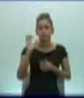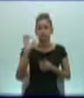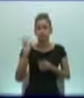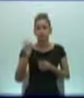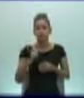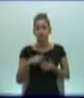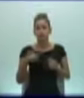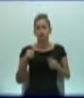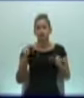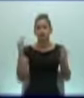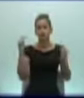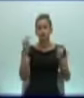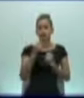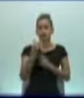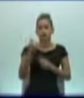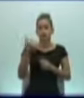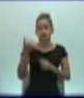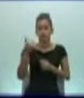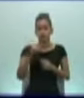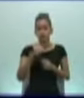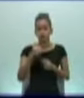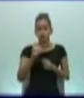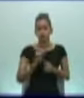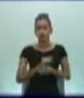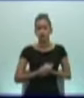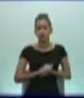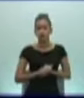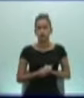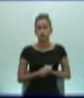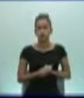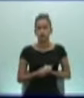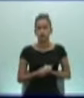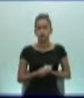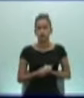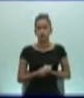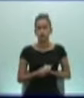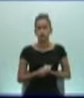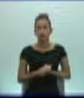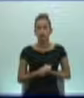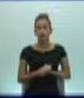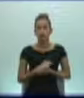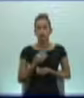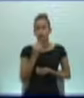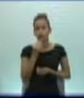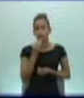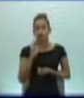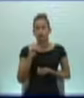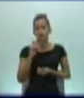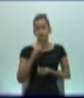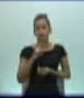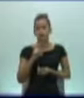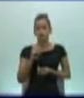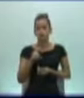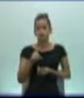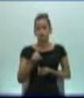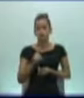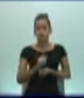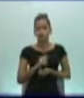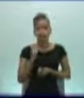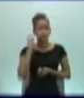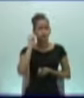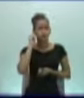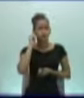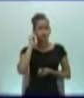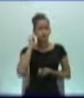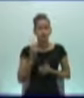y obtenemos como resultado 10. Por lo tanto, podemos decir que Ashley aumentó